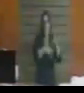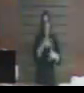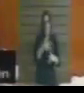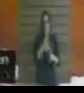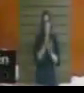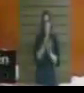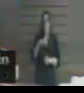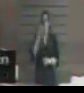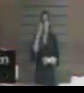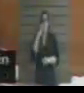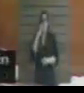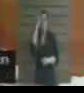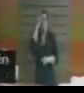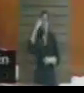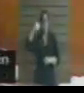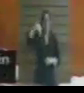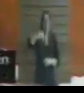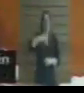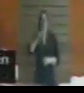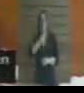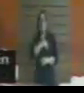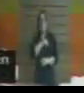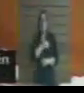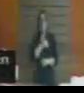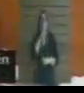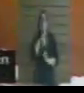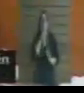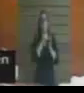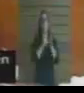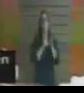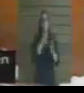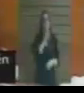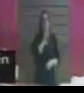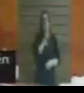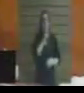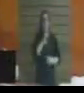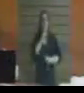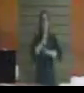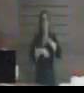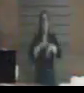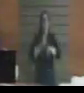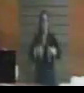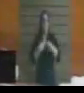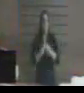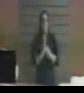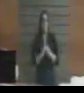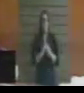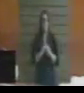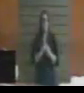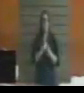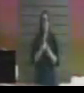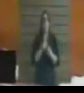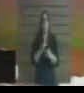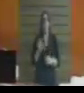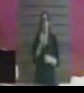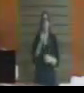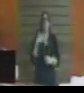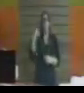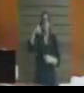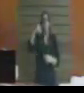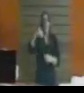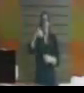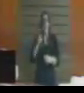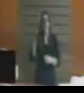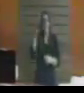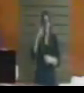Navarra es foral y española, sino que también lo dice el artículo 1 del mejoramiento de la comunidad foral de Navarra, que está vigente en estos momentos y nosotros respetamos. Dicho lo cual,